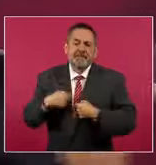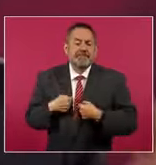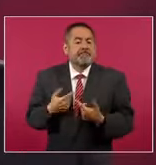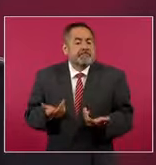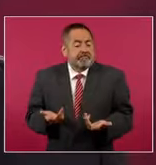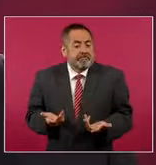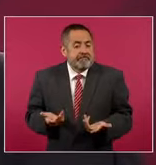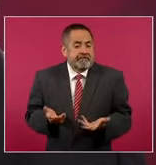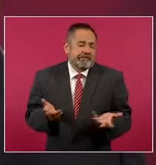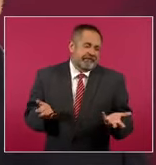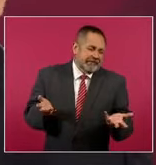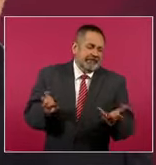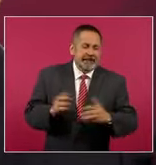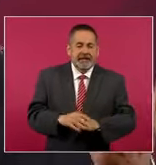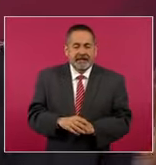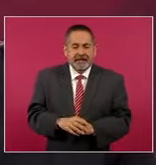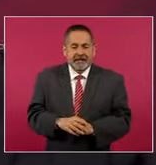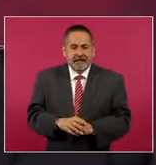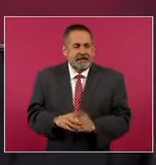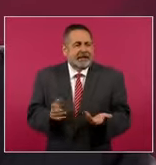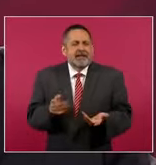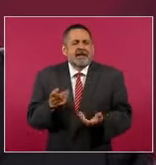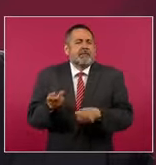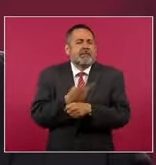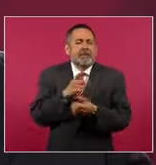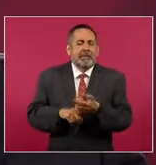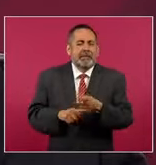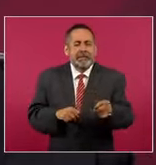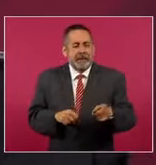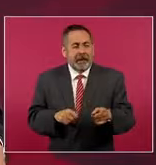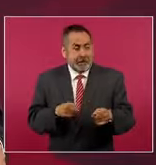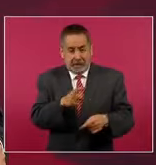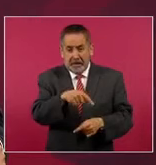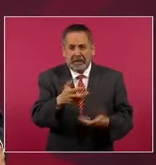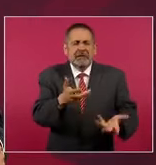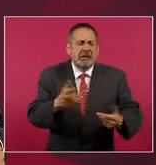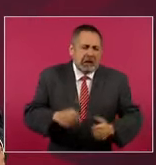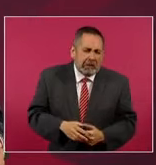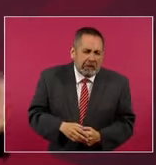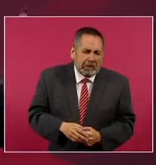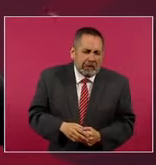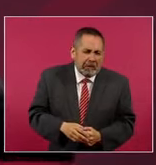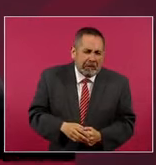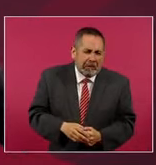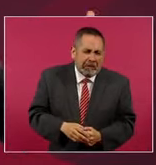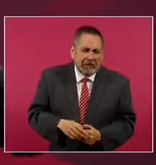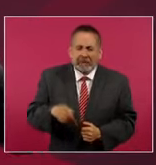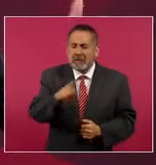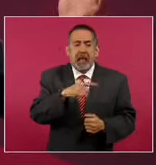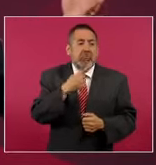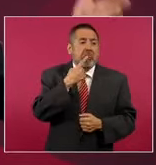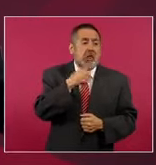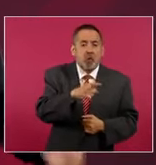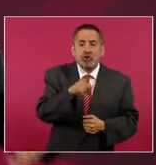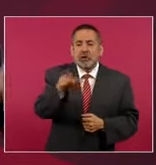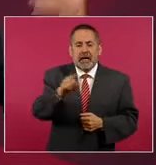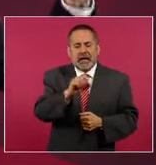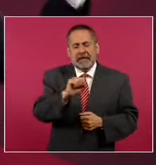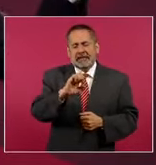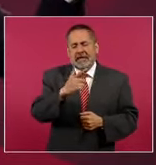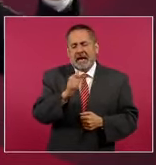Entonces, ¿qué me van a hacer con una denuncia de